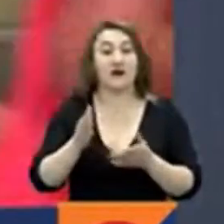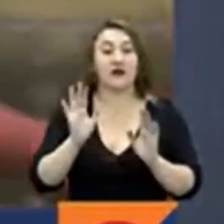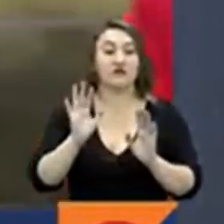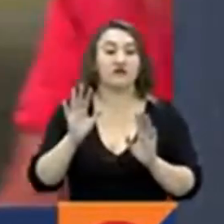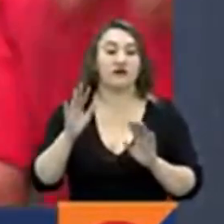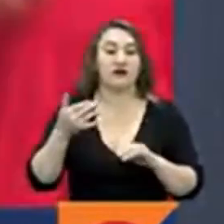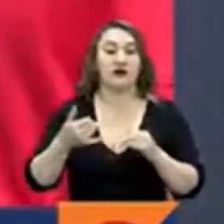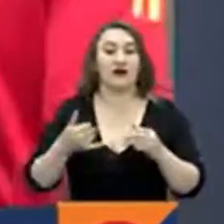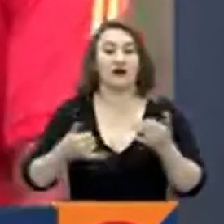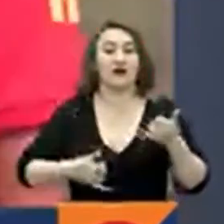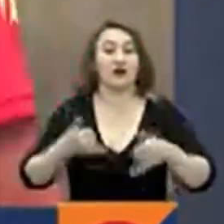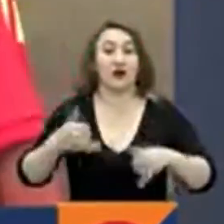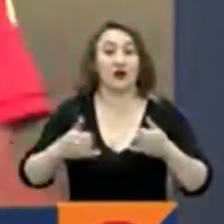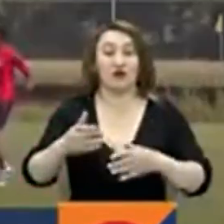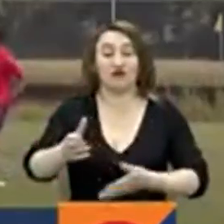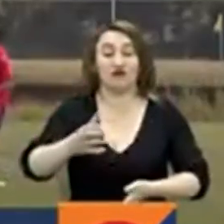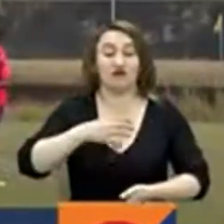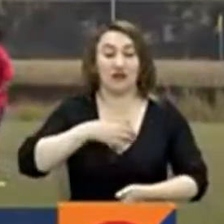el cupo al Mundial.